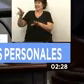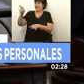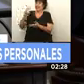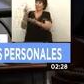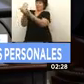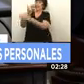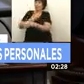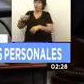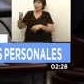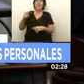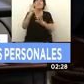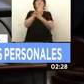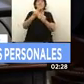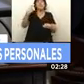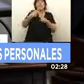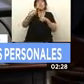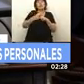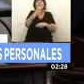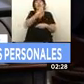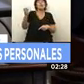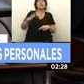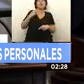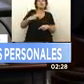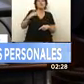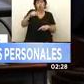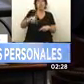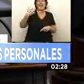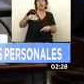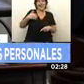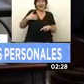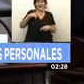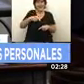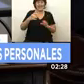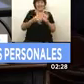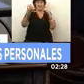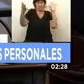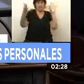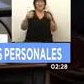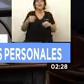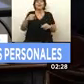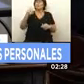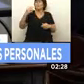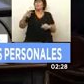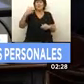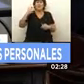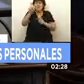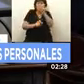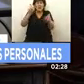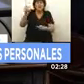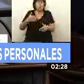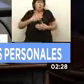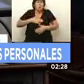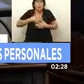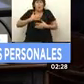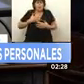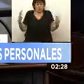festejos del Bicentenario donde millones de argentinos se habían volcado con una alegría inusitada y nunca